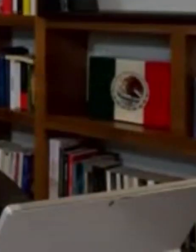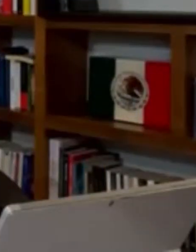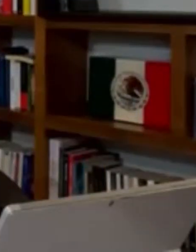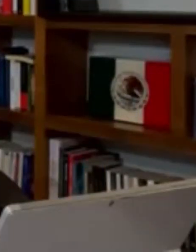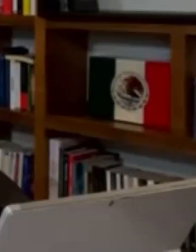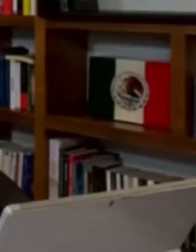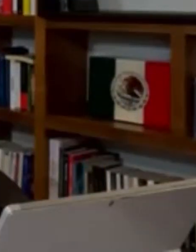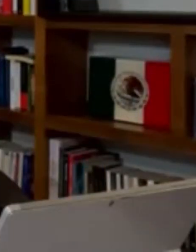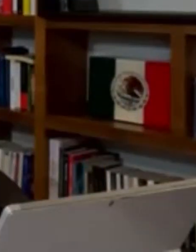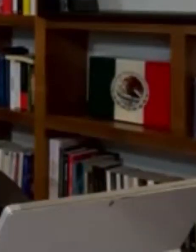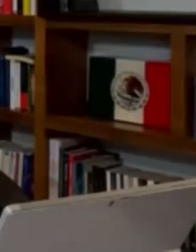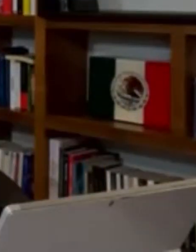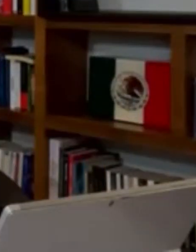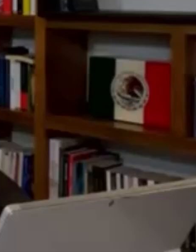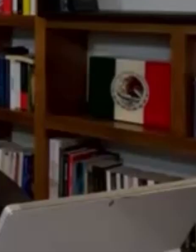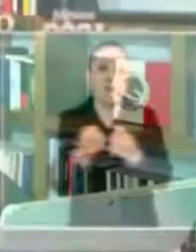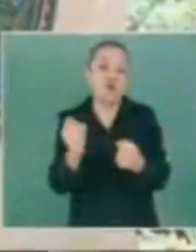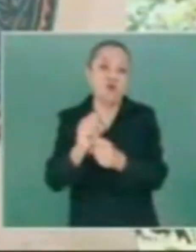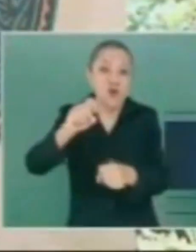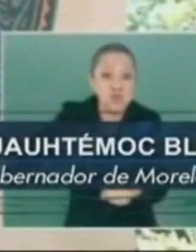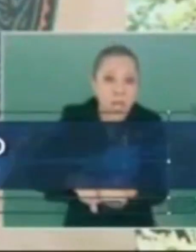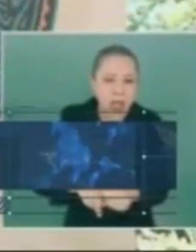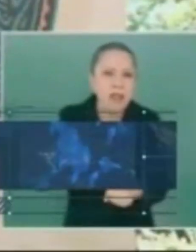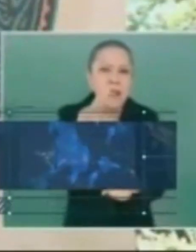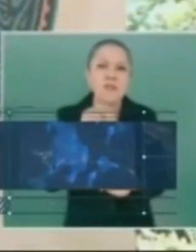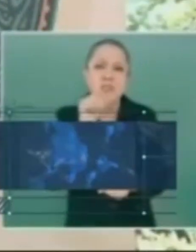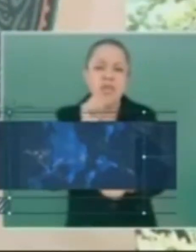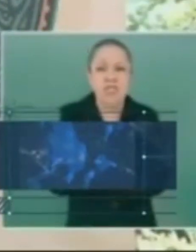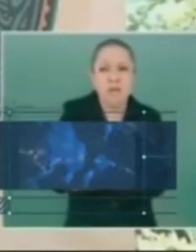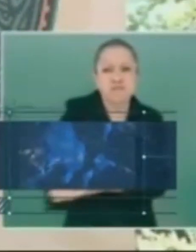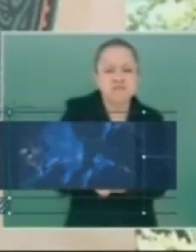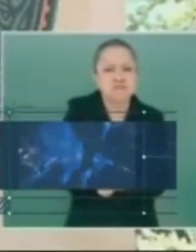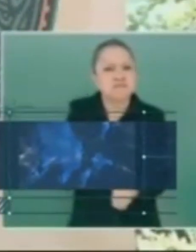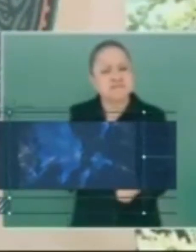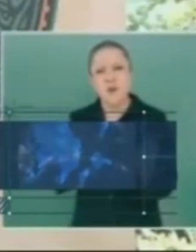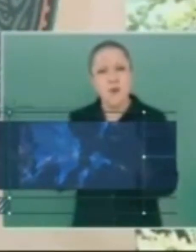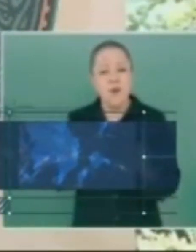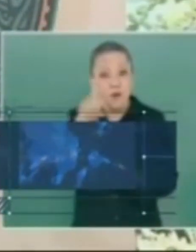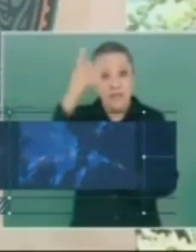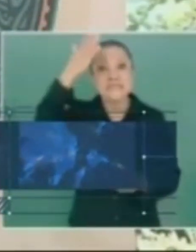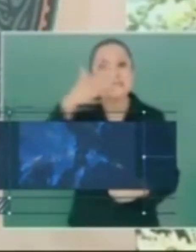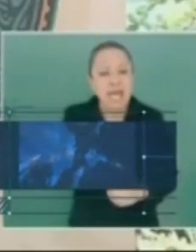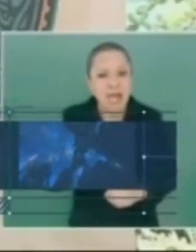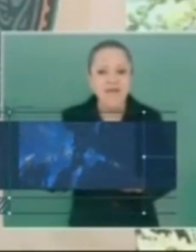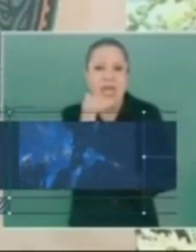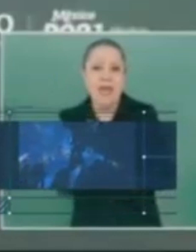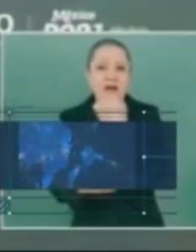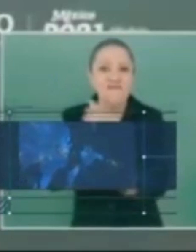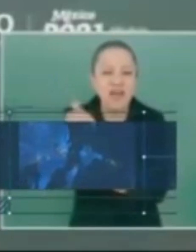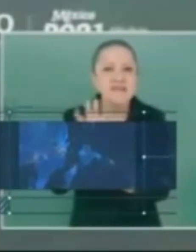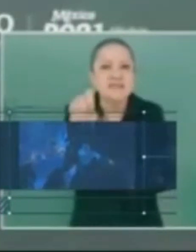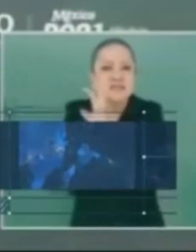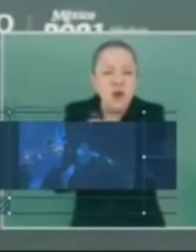Vamos a ponerlo otra vez, sí, por favor. Él sabía que el avance se obtiene a través del rezago y la marginación de